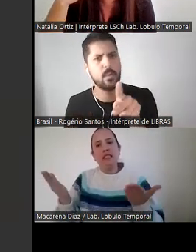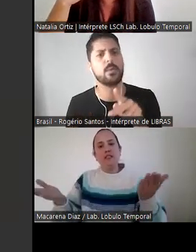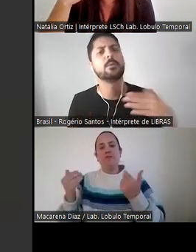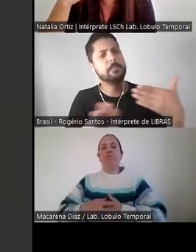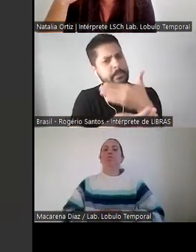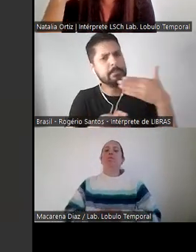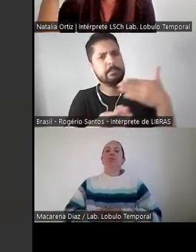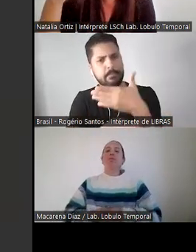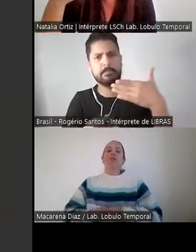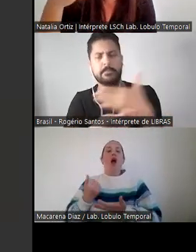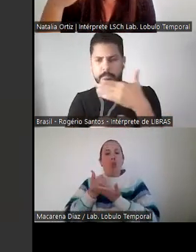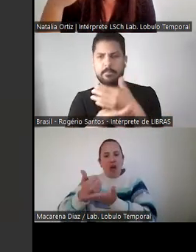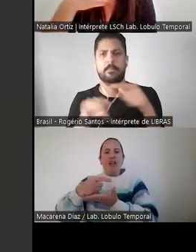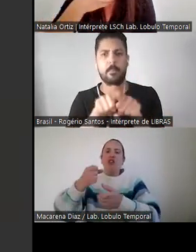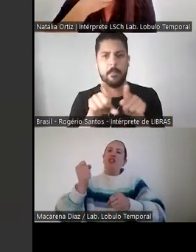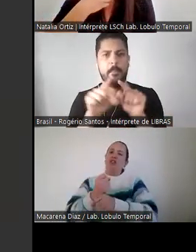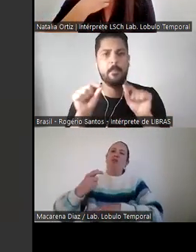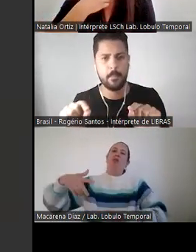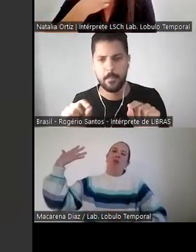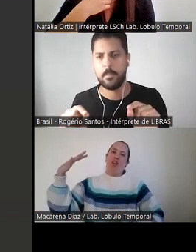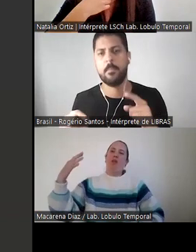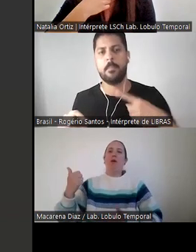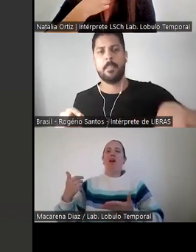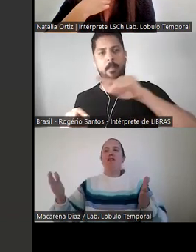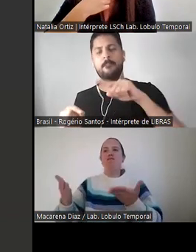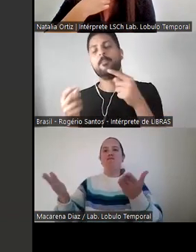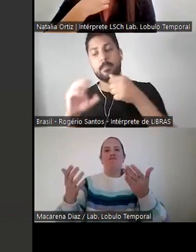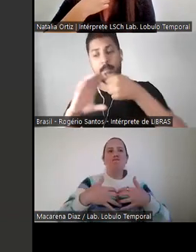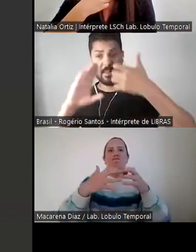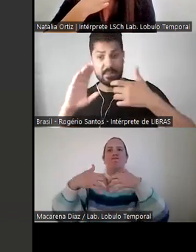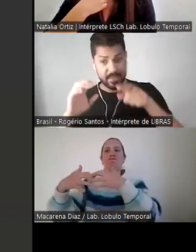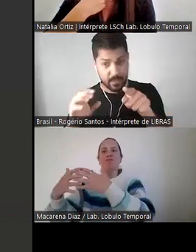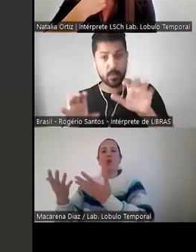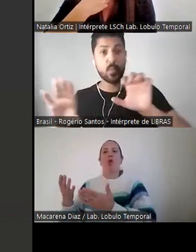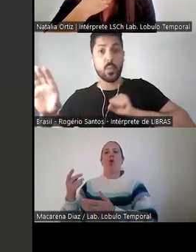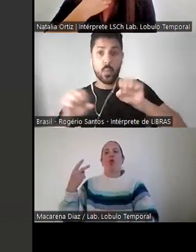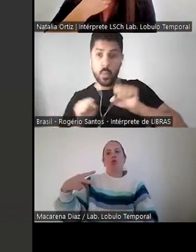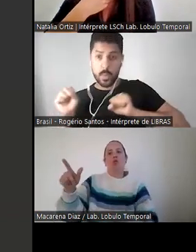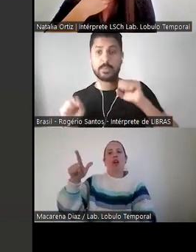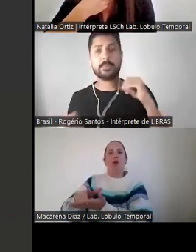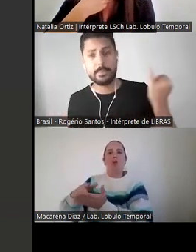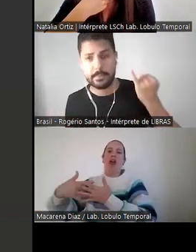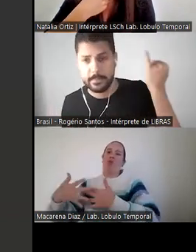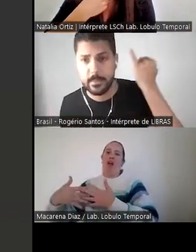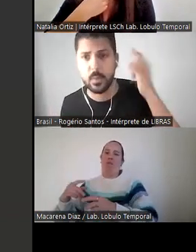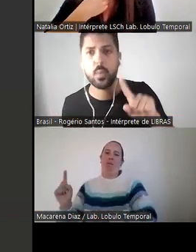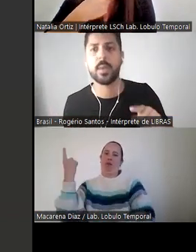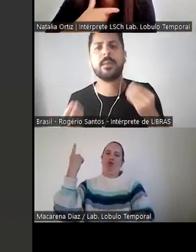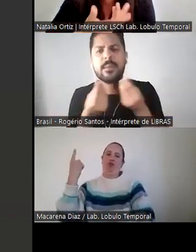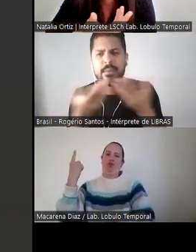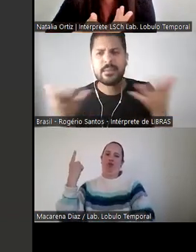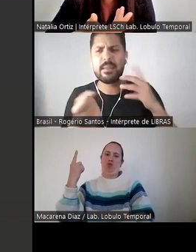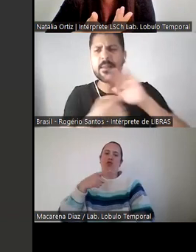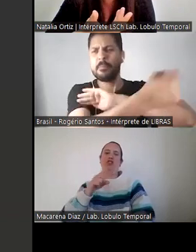participaron y también aportaron en esta actividad. Y esto es súper importante también para fortalecer